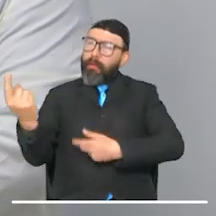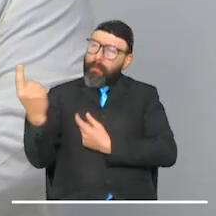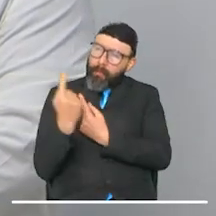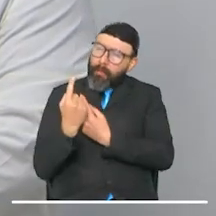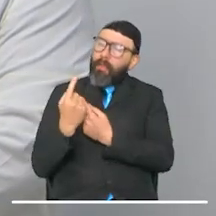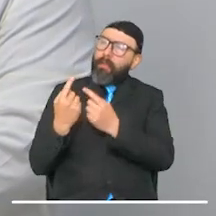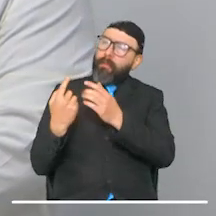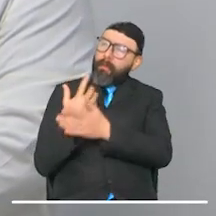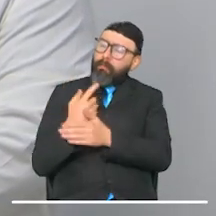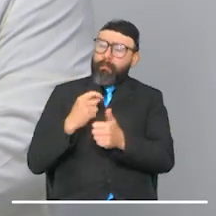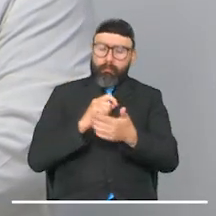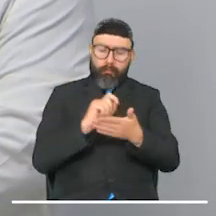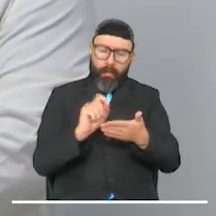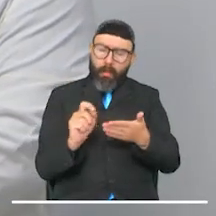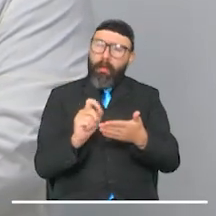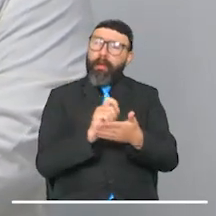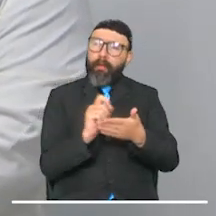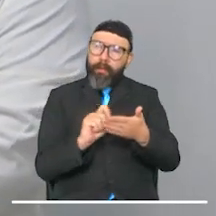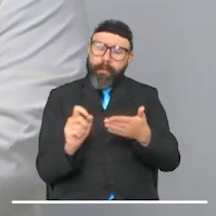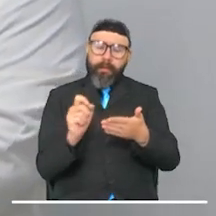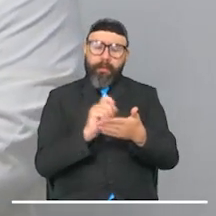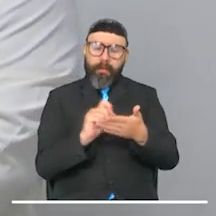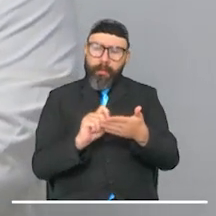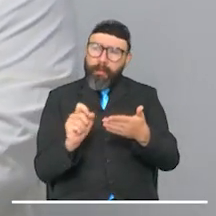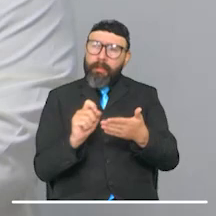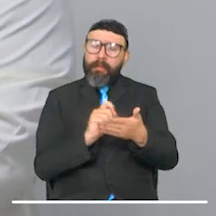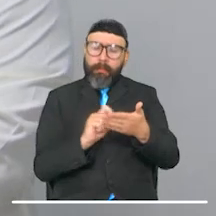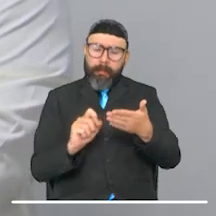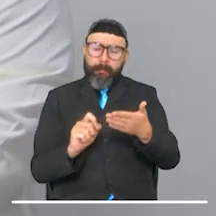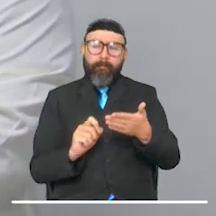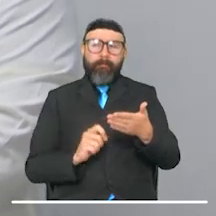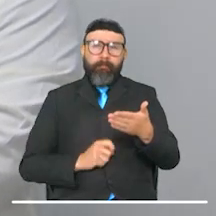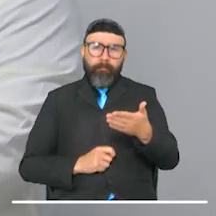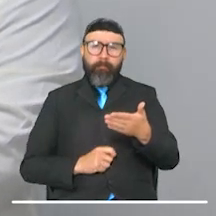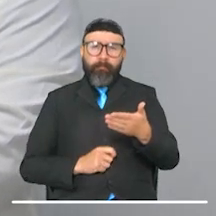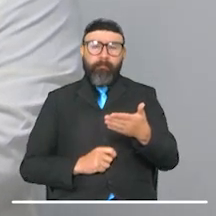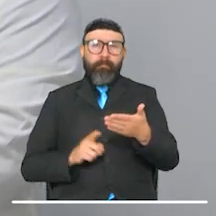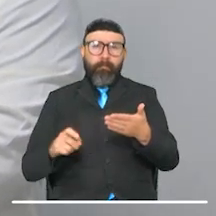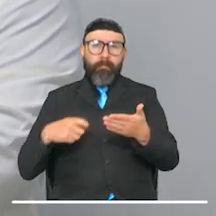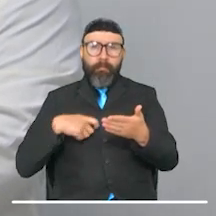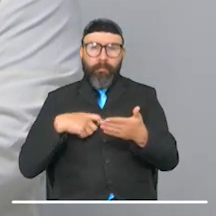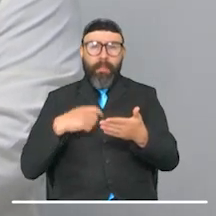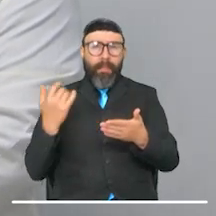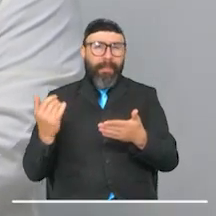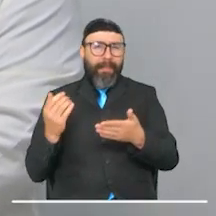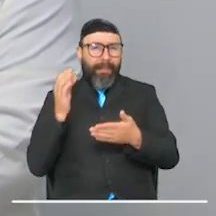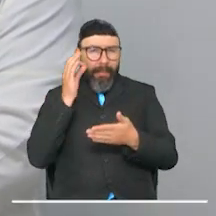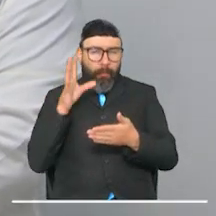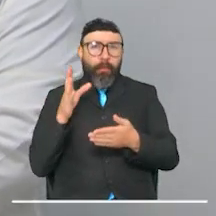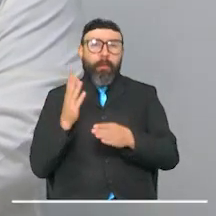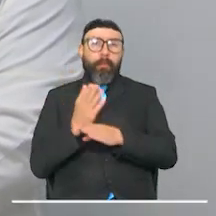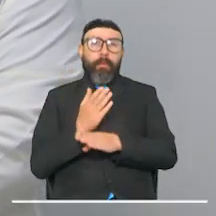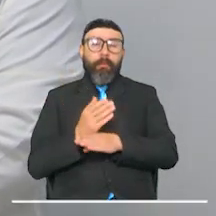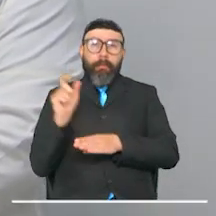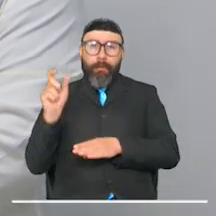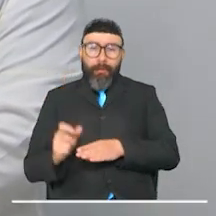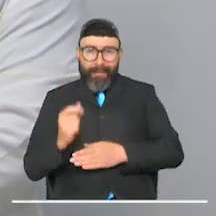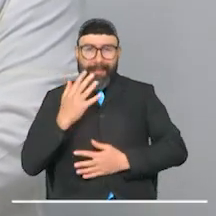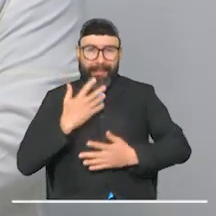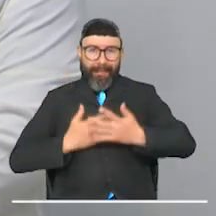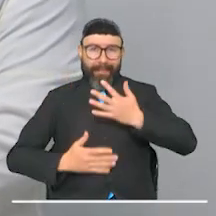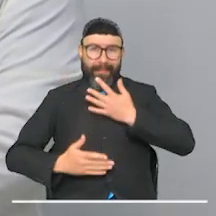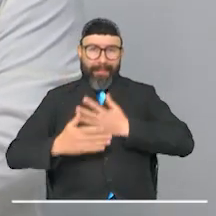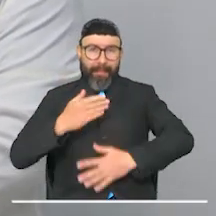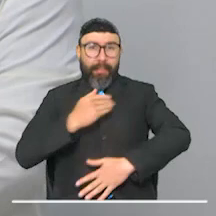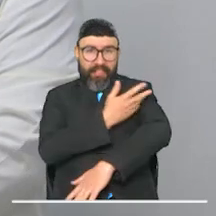hacen pensar en que hay una alteración en el sistema espectacular de la persona sí o